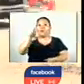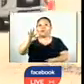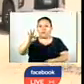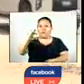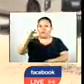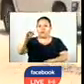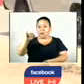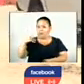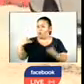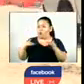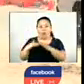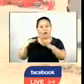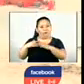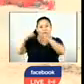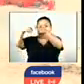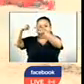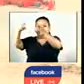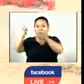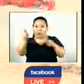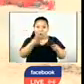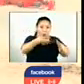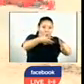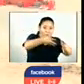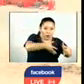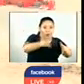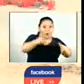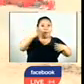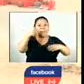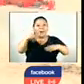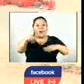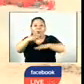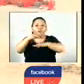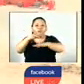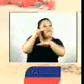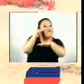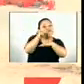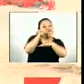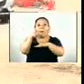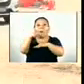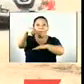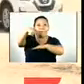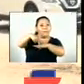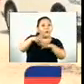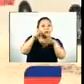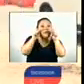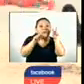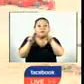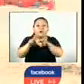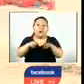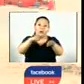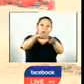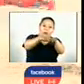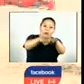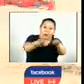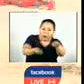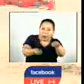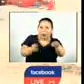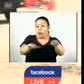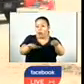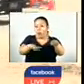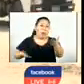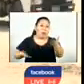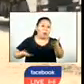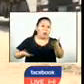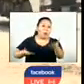también con esos ahorros construir los miradores cerca de tres miradores que vamos a construir en la zona con parqueo espacio de comercio